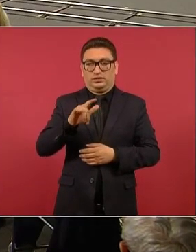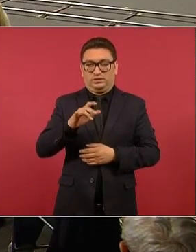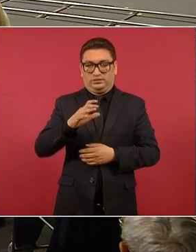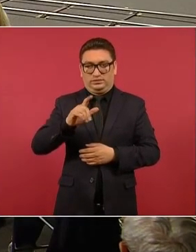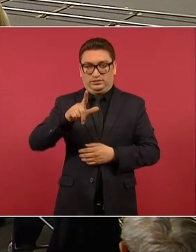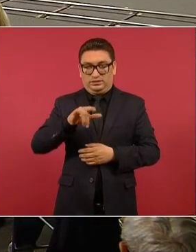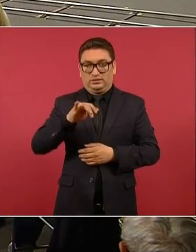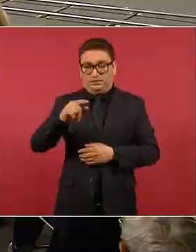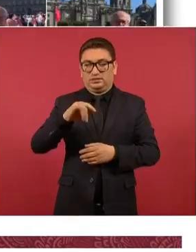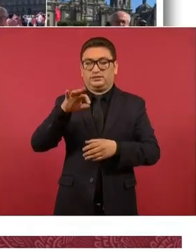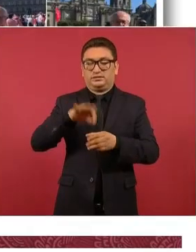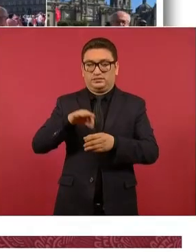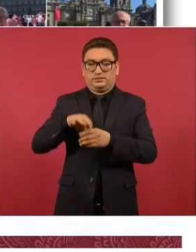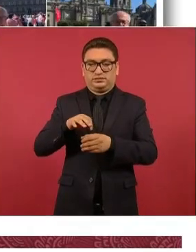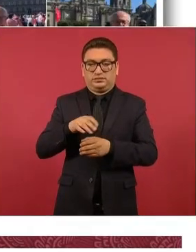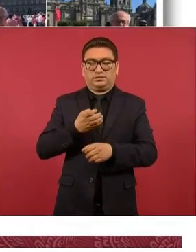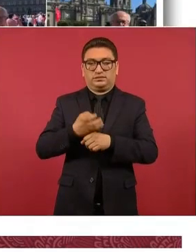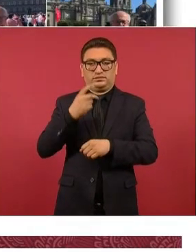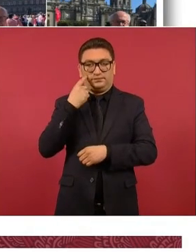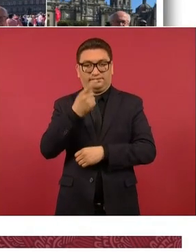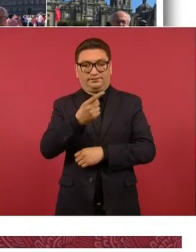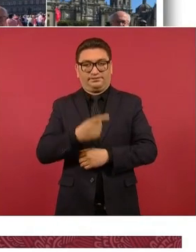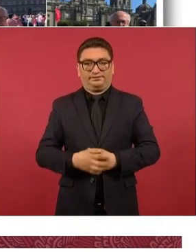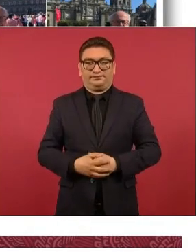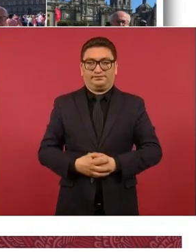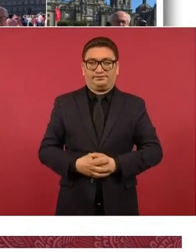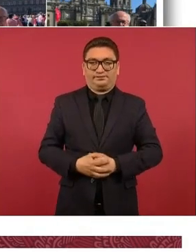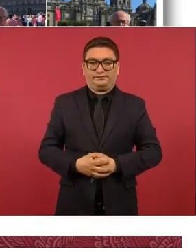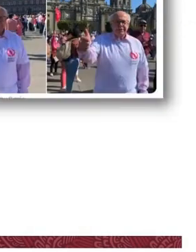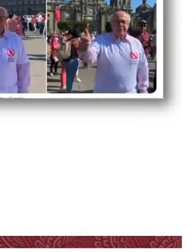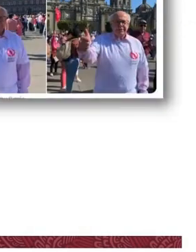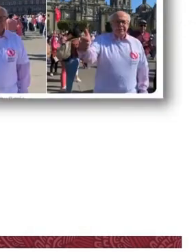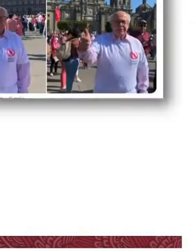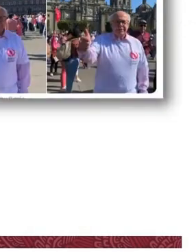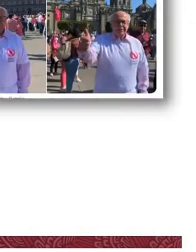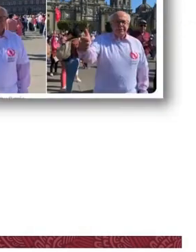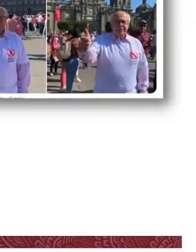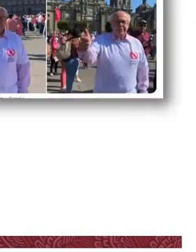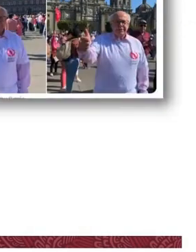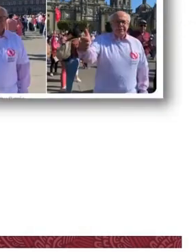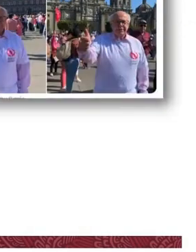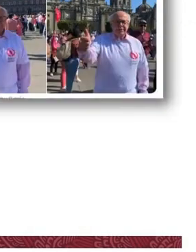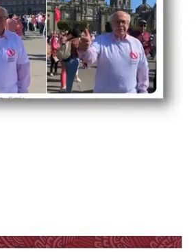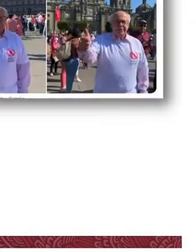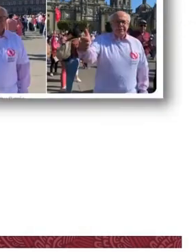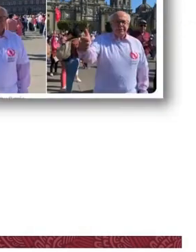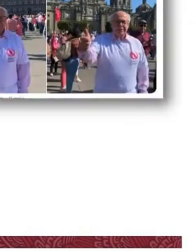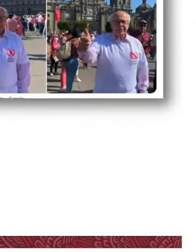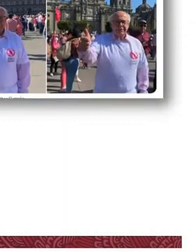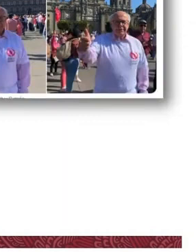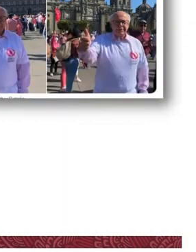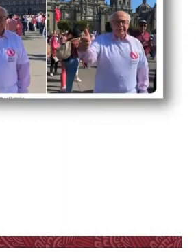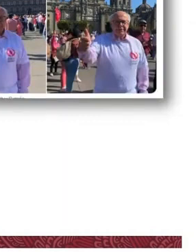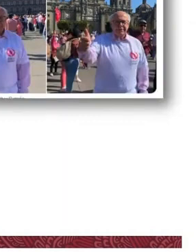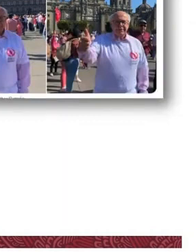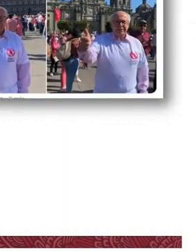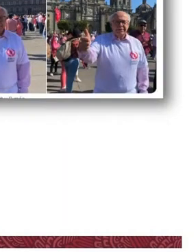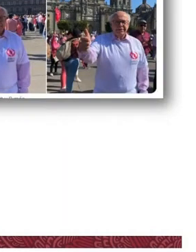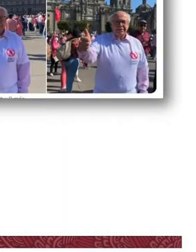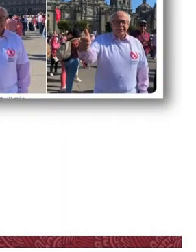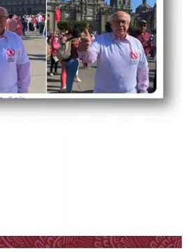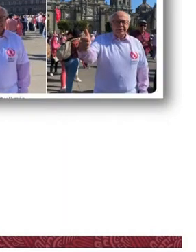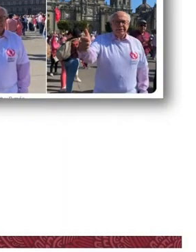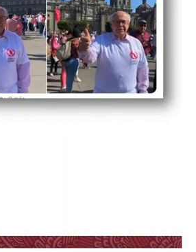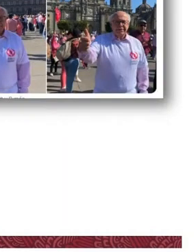del Instituto Estatal Electoral de Hidalgo. Pero además, vamos a mostrar a